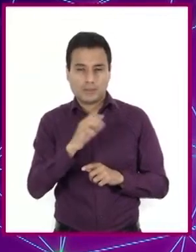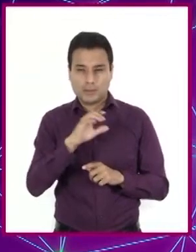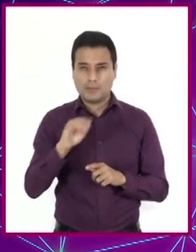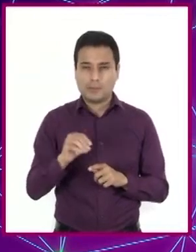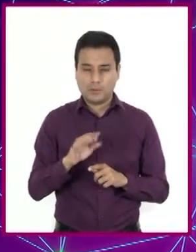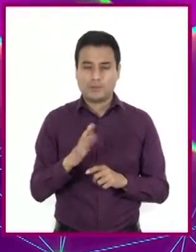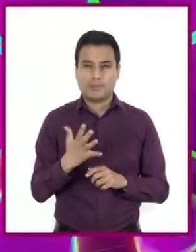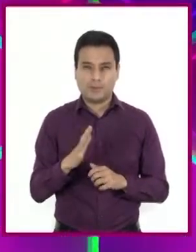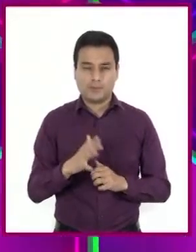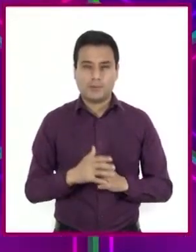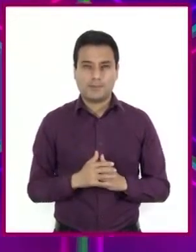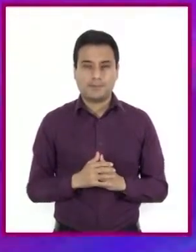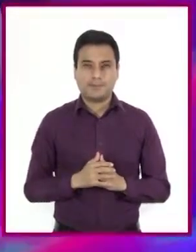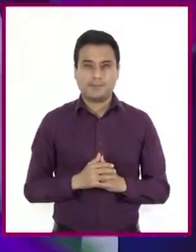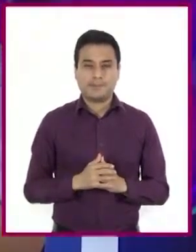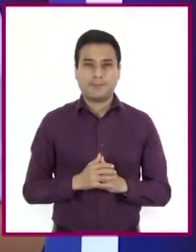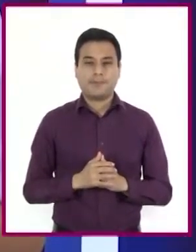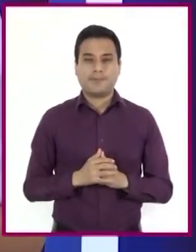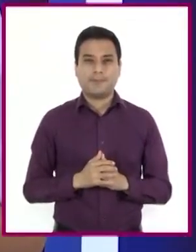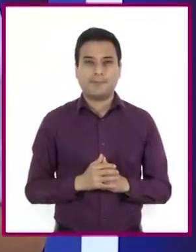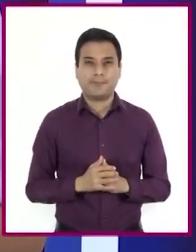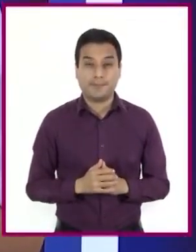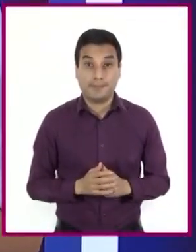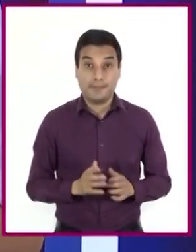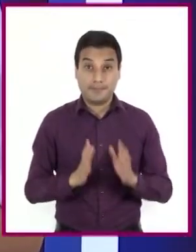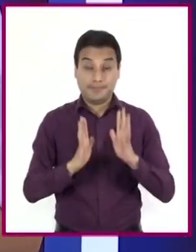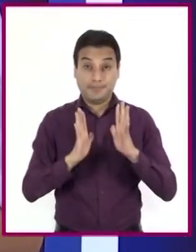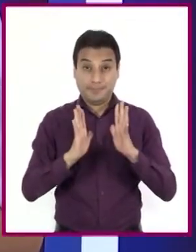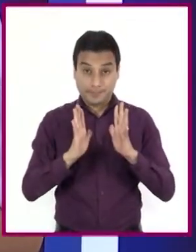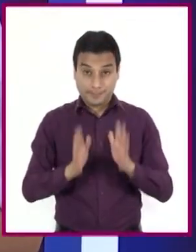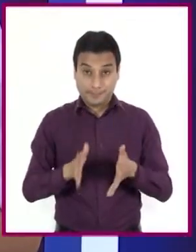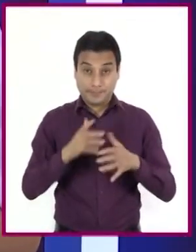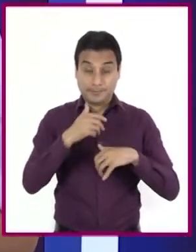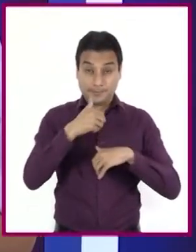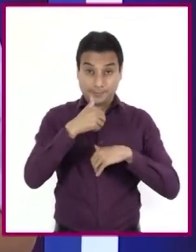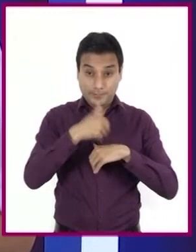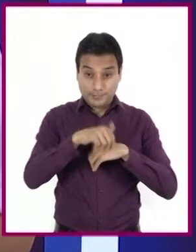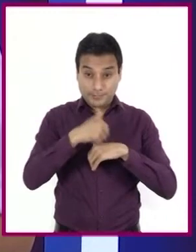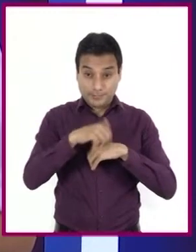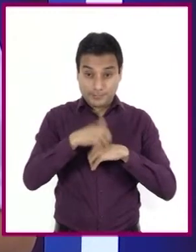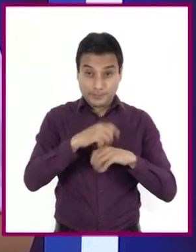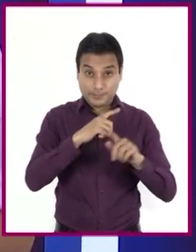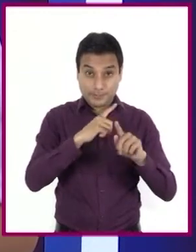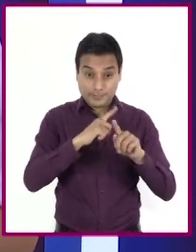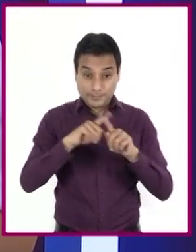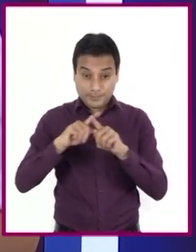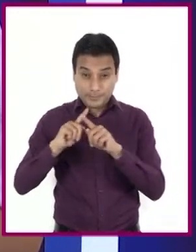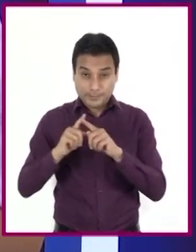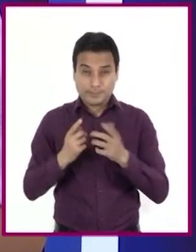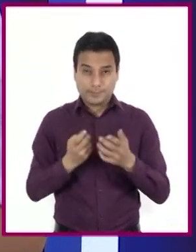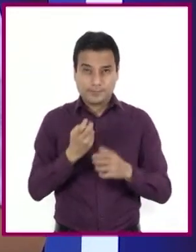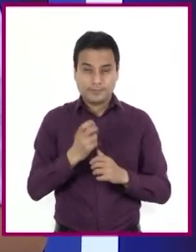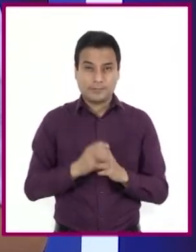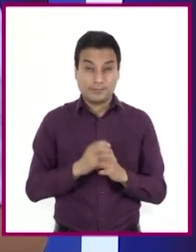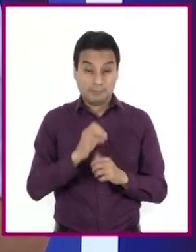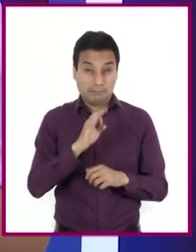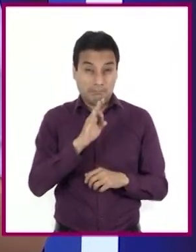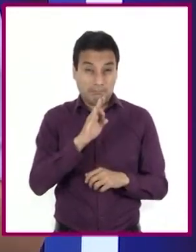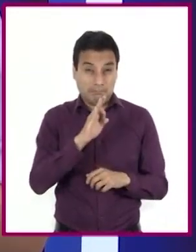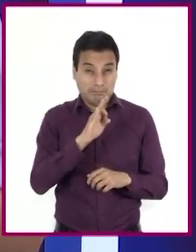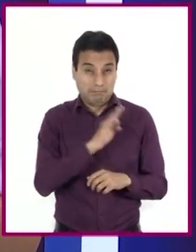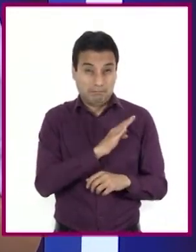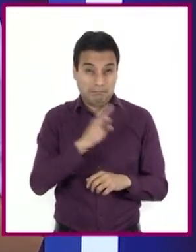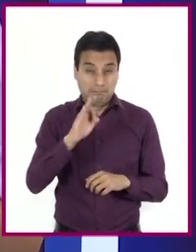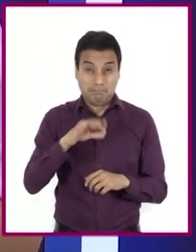centímetros. Con una dispersión de datos de 17.6 centímetros, no sería una opción viable